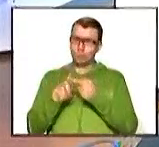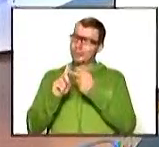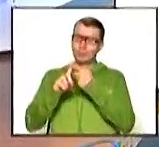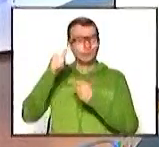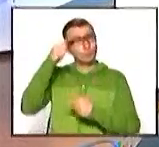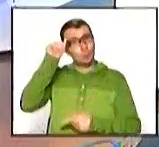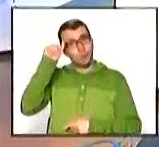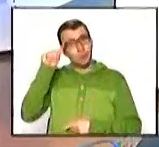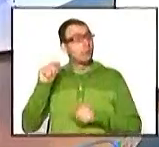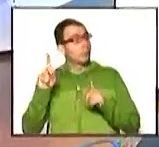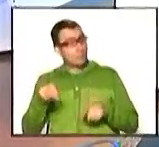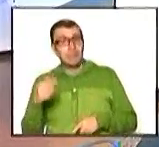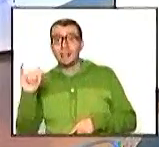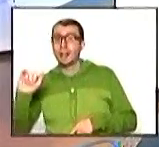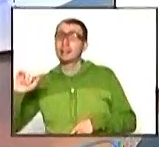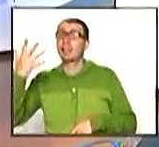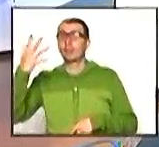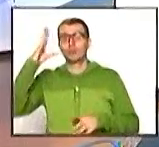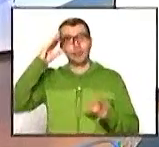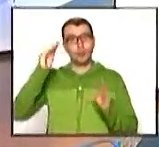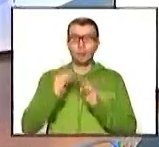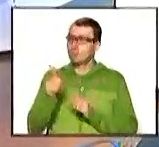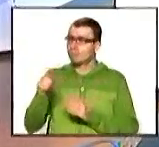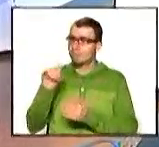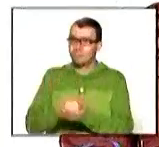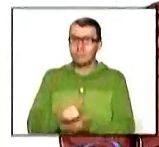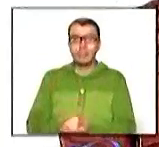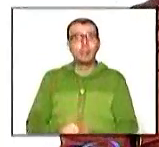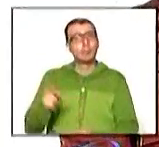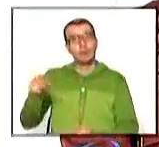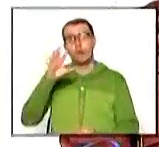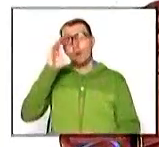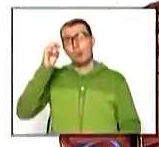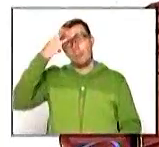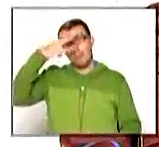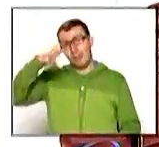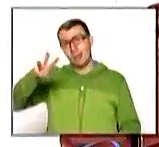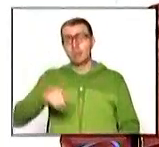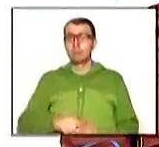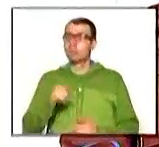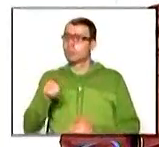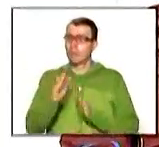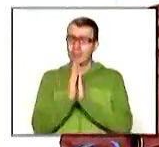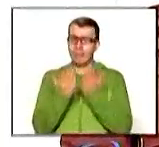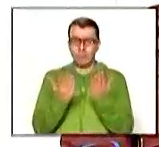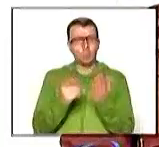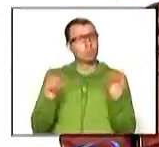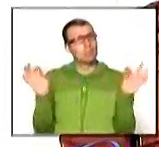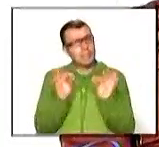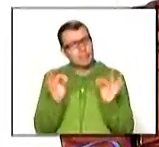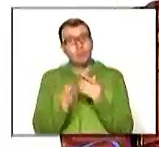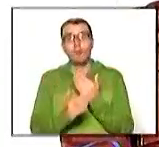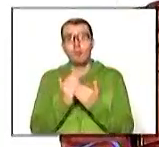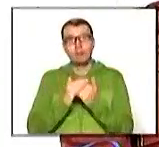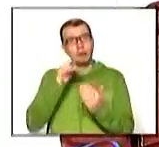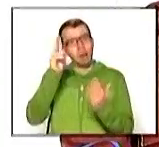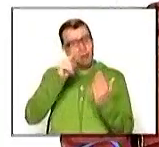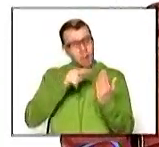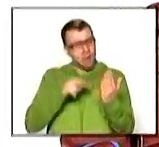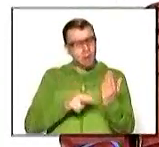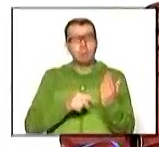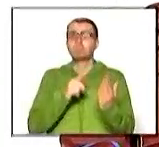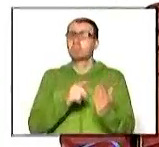salió el Quinto Acuerdo también, del mismo autor, es un autor mexicano y es un libro tan sencillo y tan fácil de leer y ahí